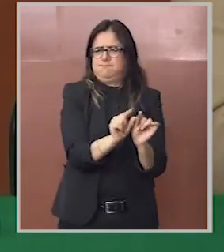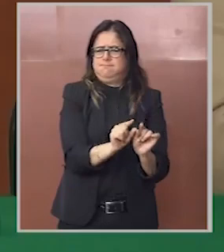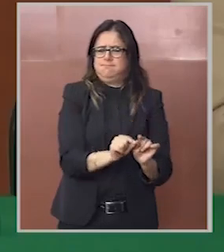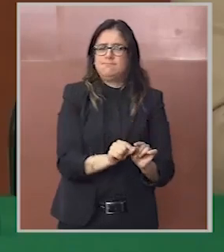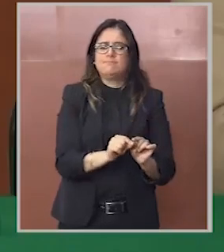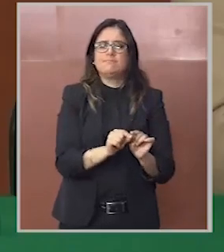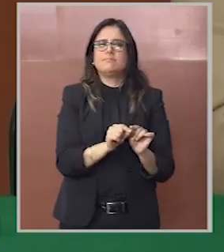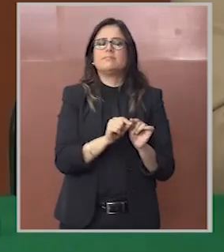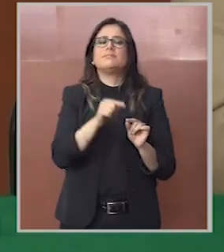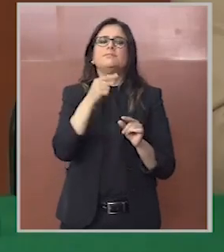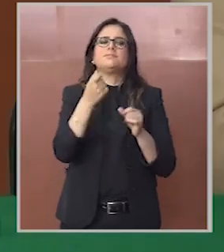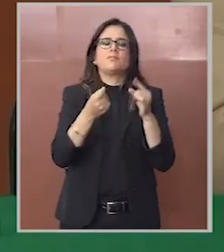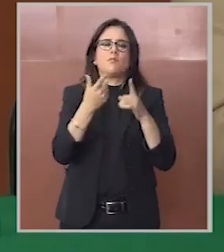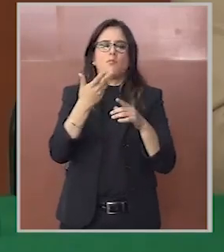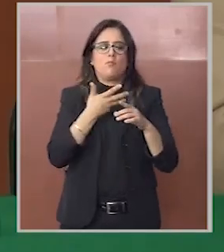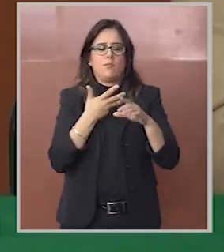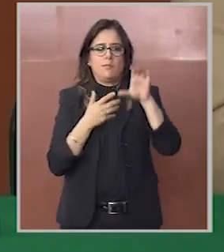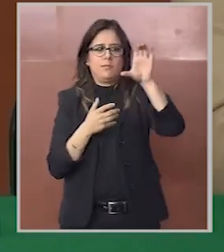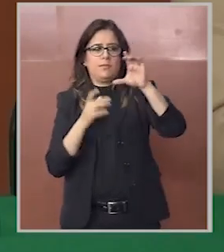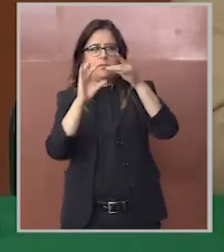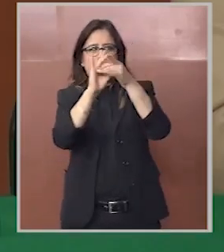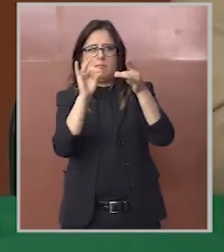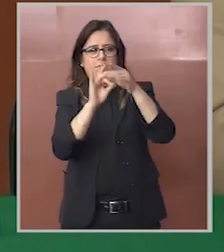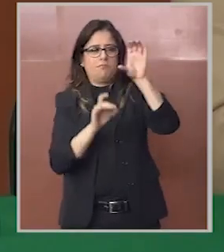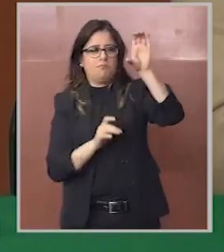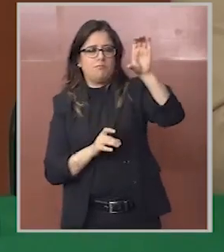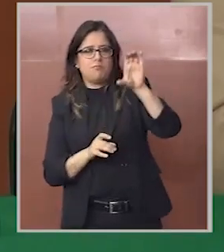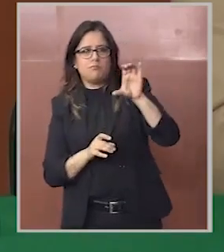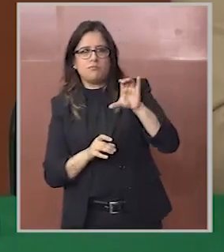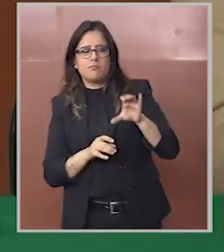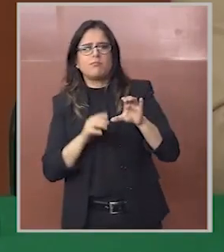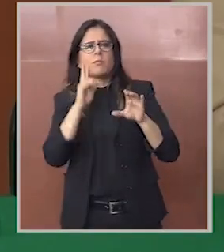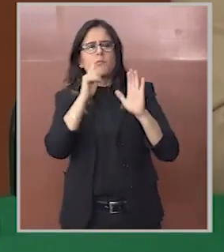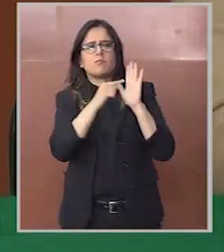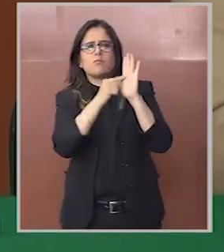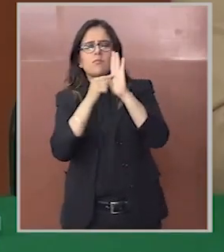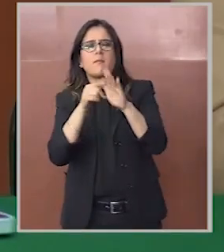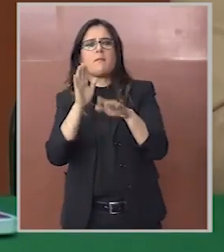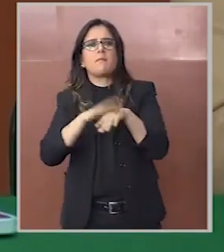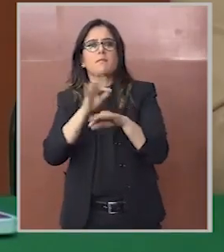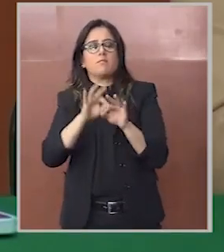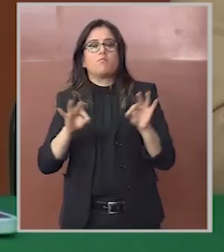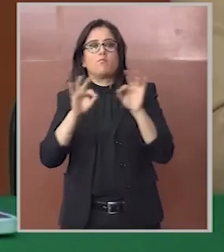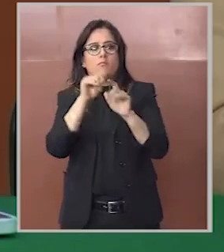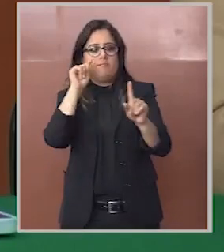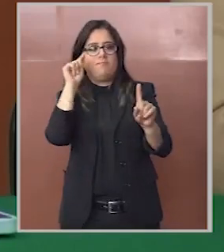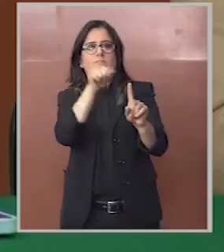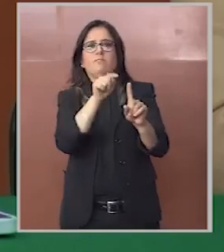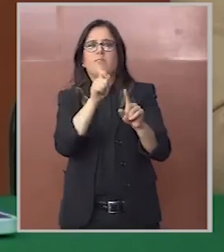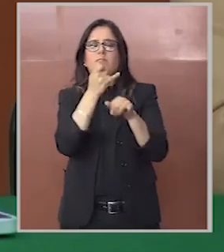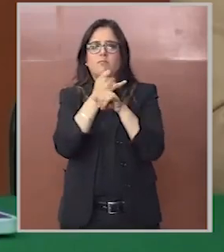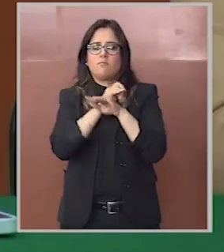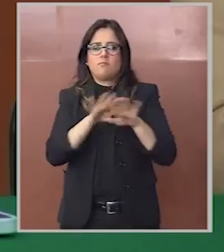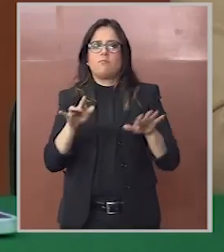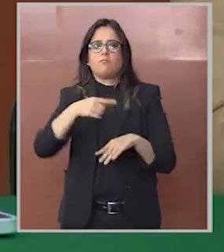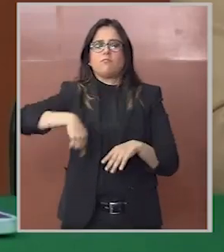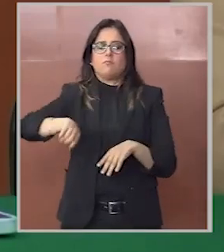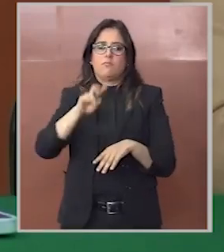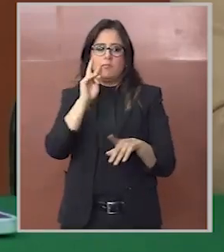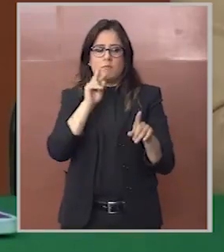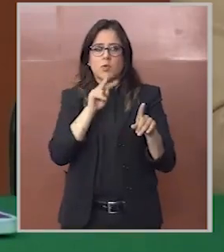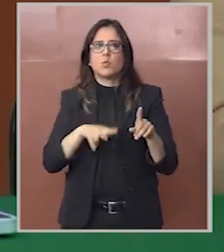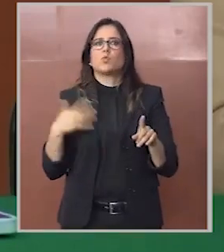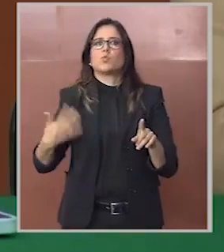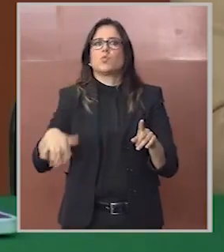en algunos este apartados de la guía tienen como algunos resaltados como información este que nosotras consideramos como importante Por